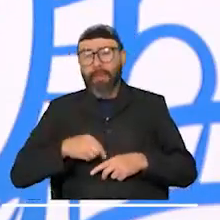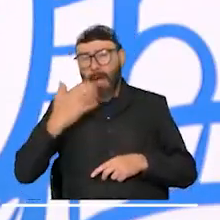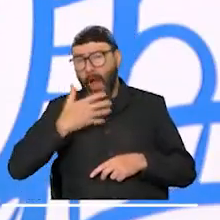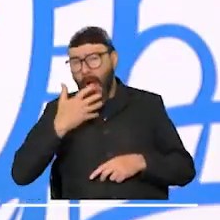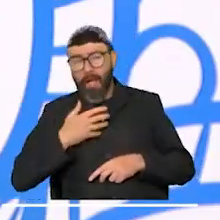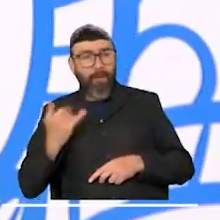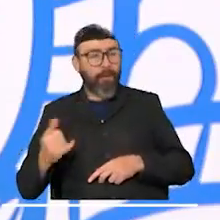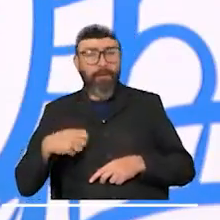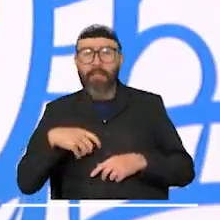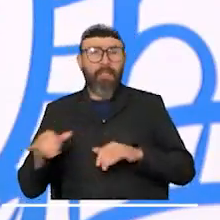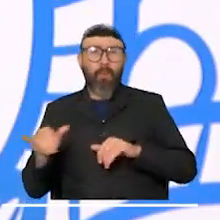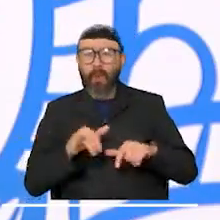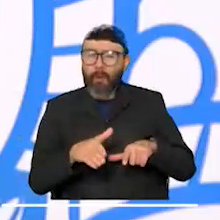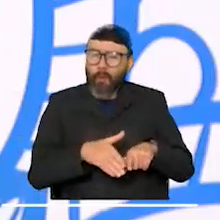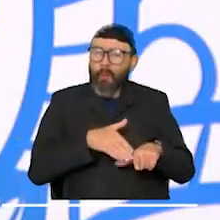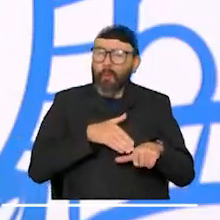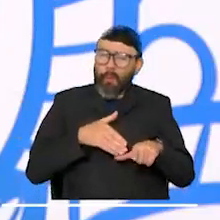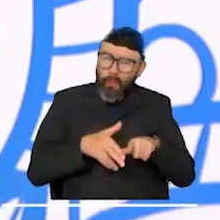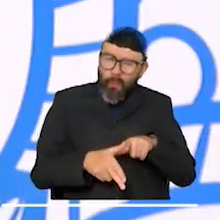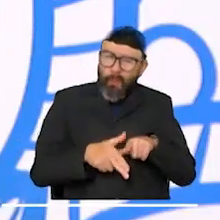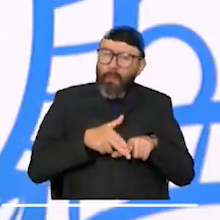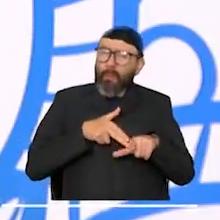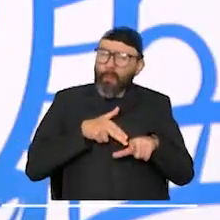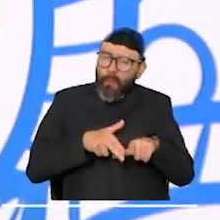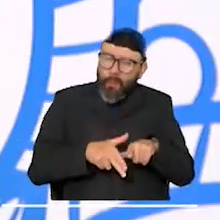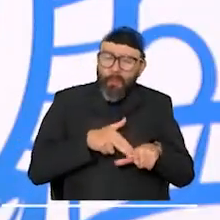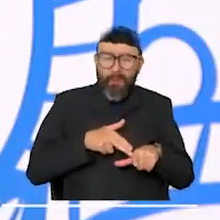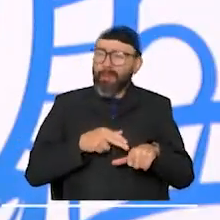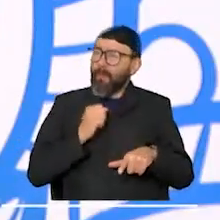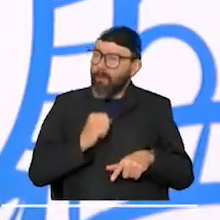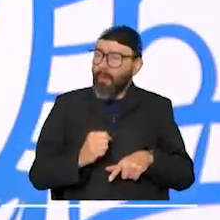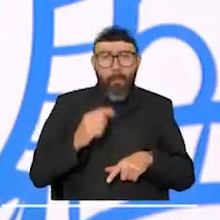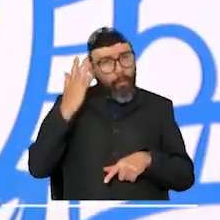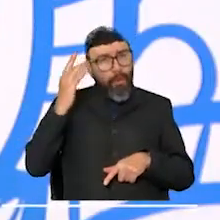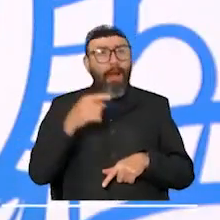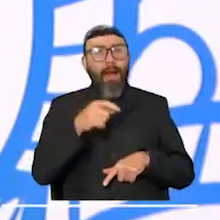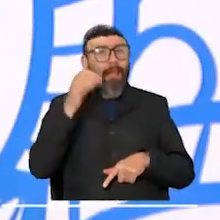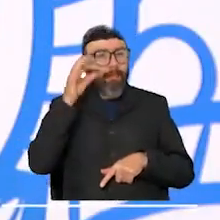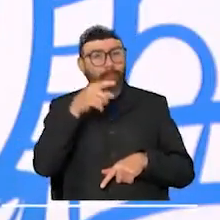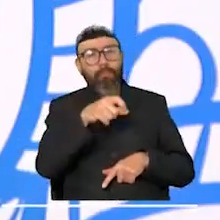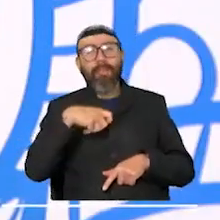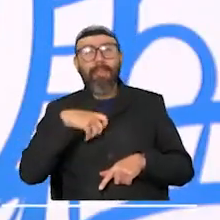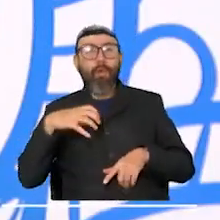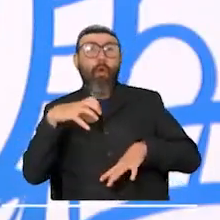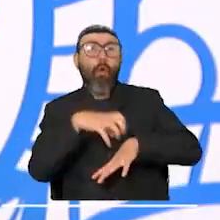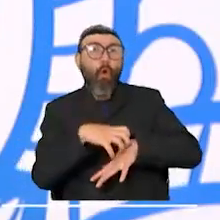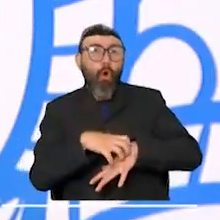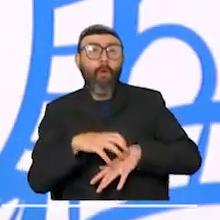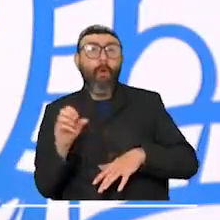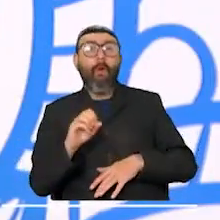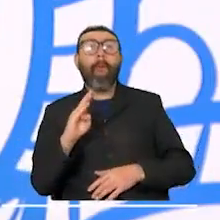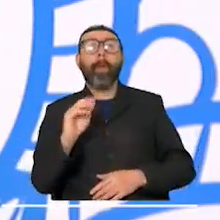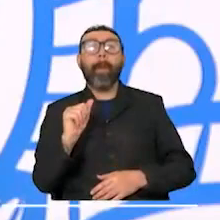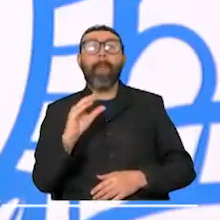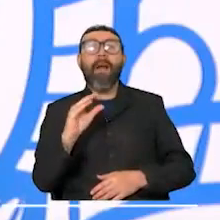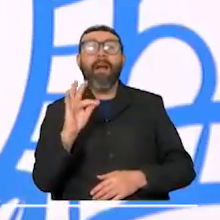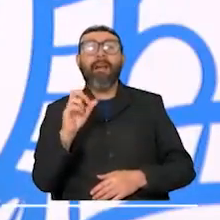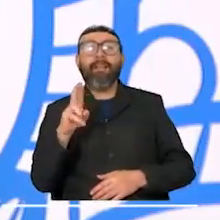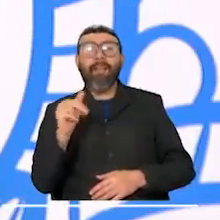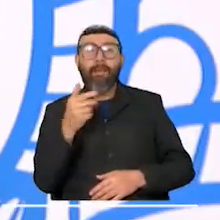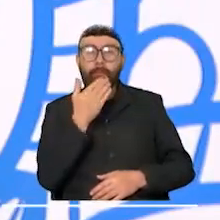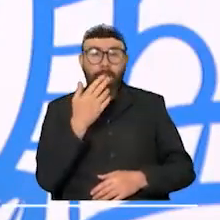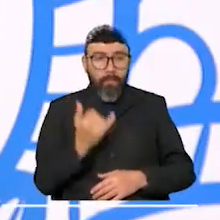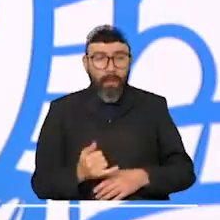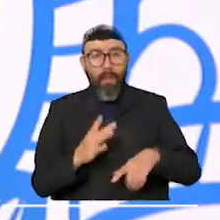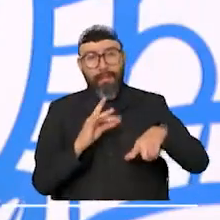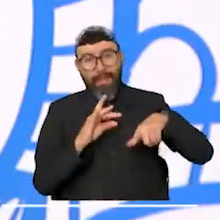si tuviera una lija y la mayoría de veces es que las pacientes tienen hongos o tienen bacterias que están produciendo que esa vagina y esas glándulas o